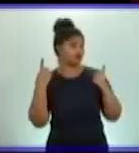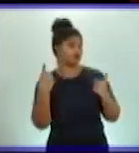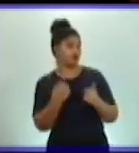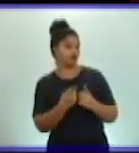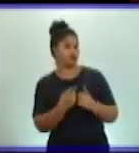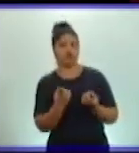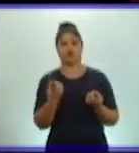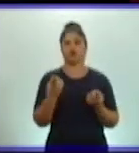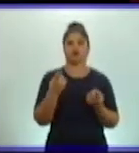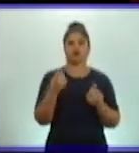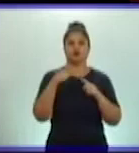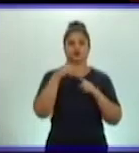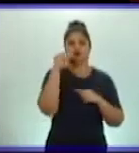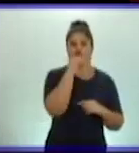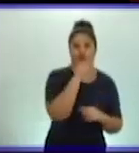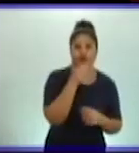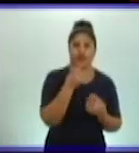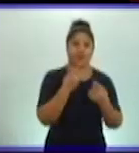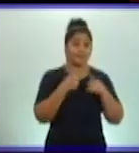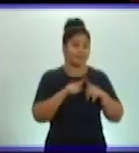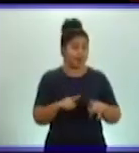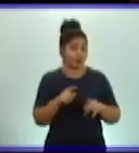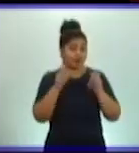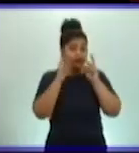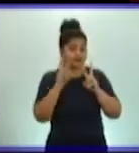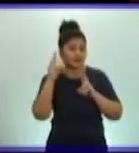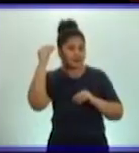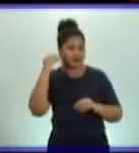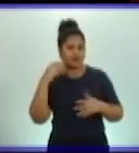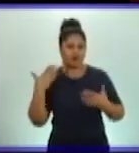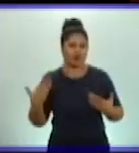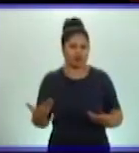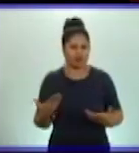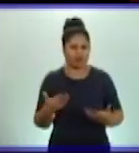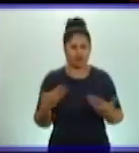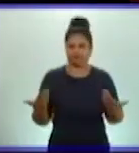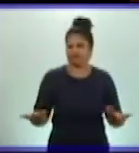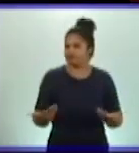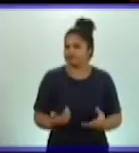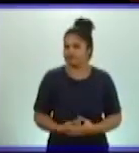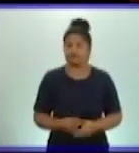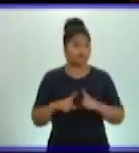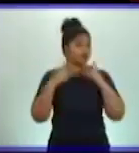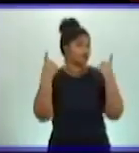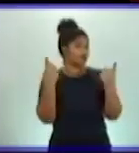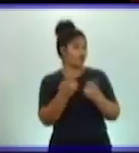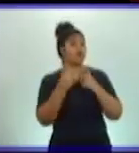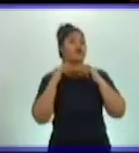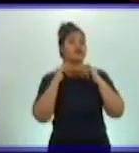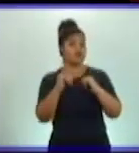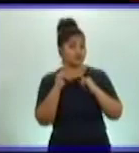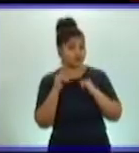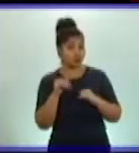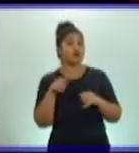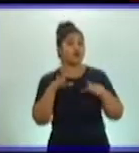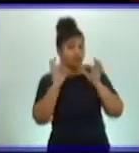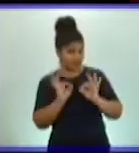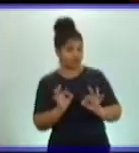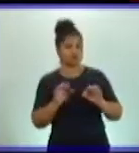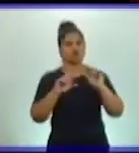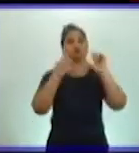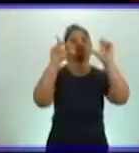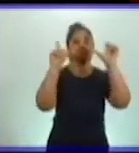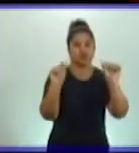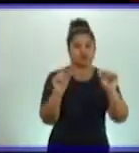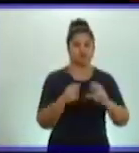dónde tocar, dónde podemos apretar, porque sencillamente eso también es información, eso también es comunicación. Un poema es un texto,